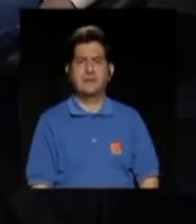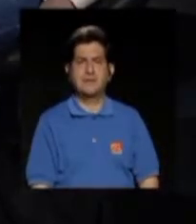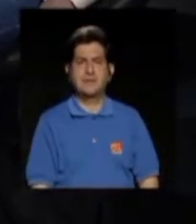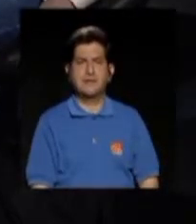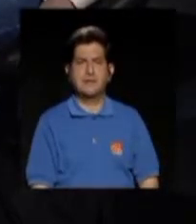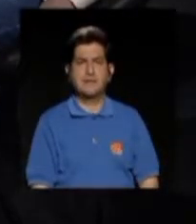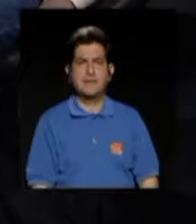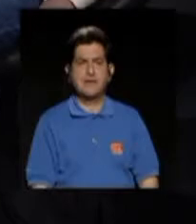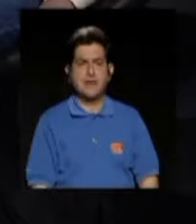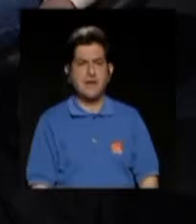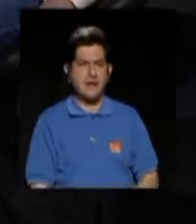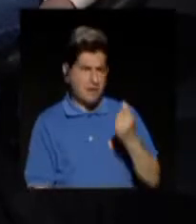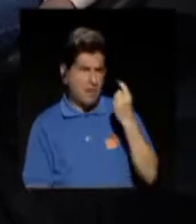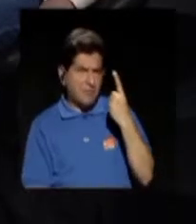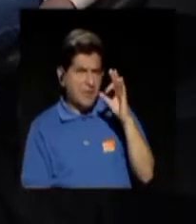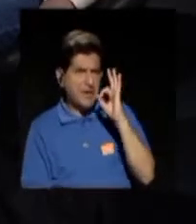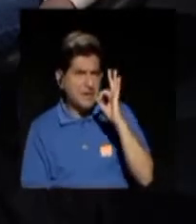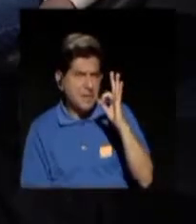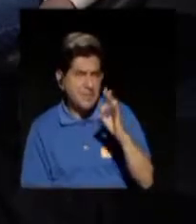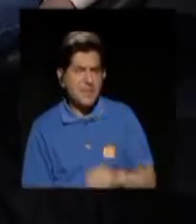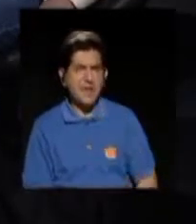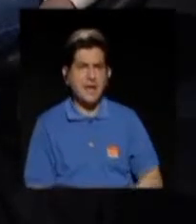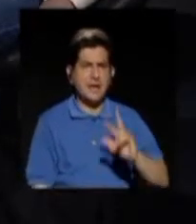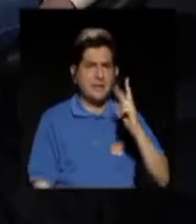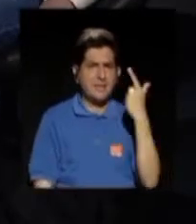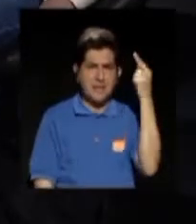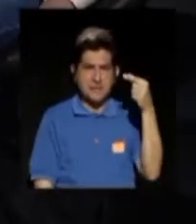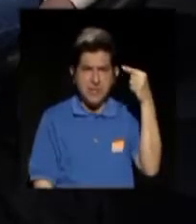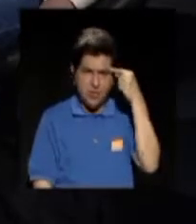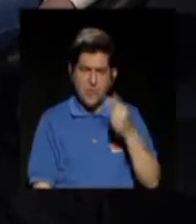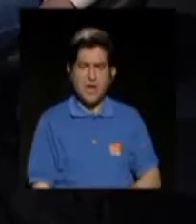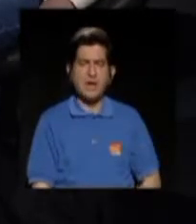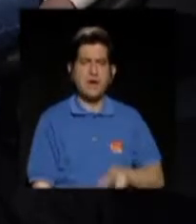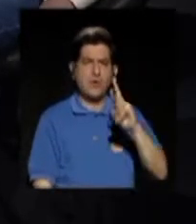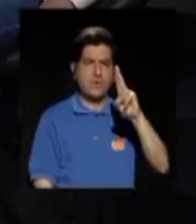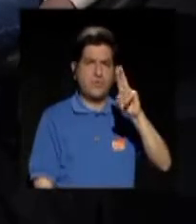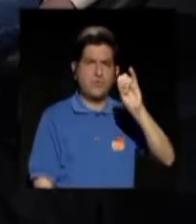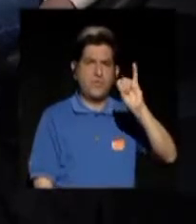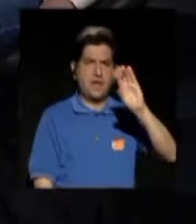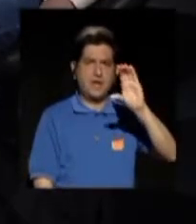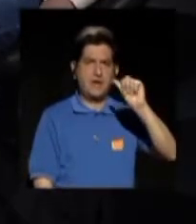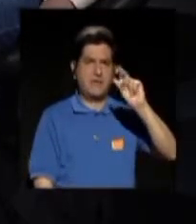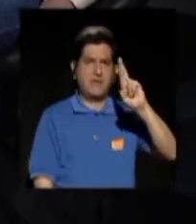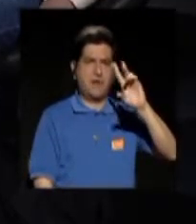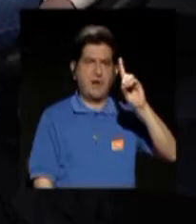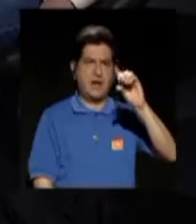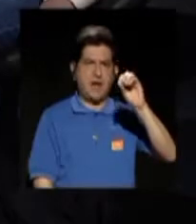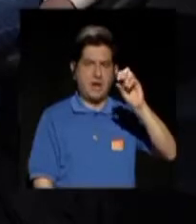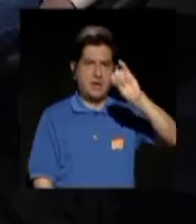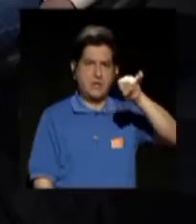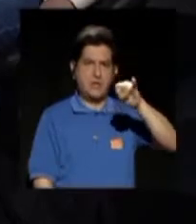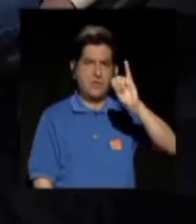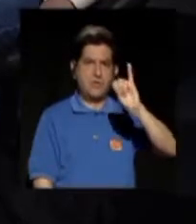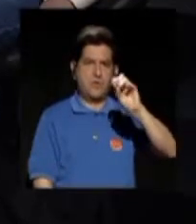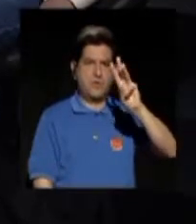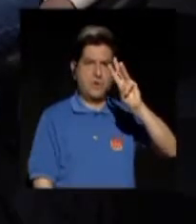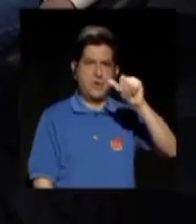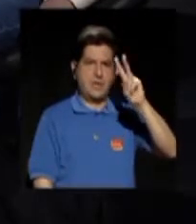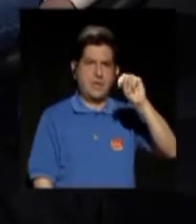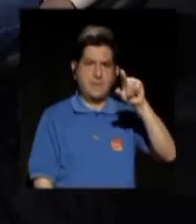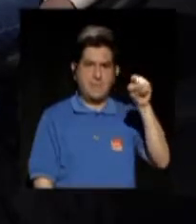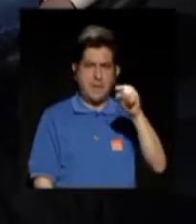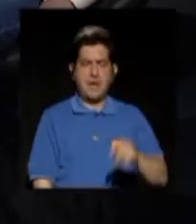si no entiendo mal, en la tercera administración de don Ricardo Jiménez se había retomado gracias al